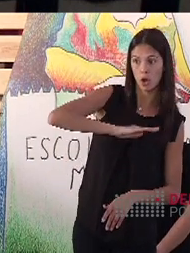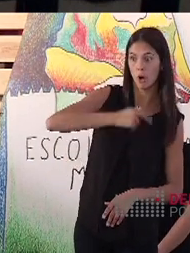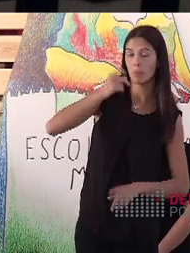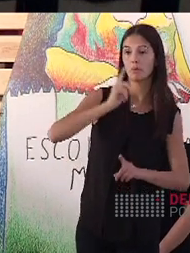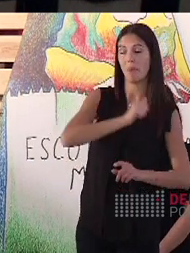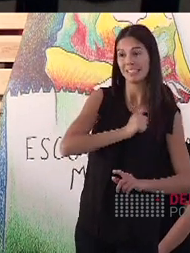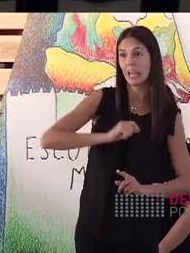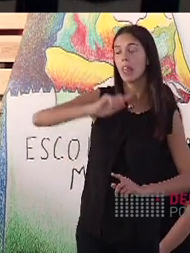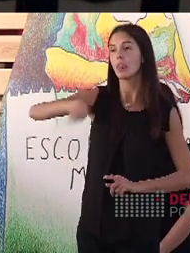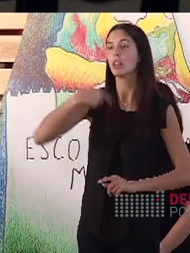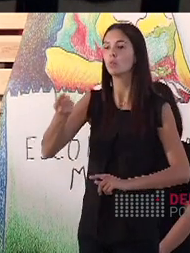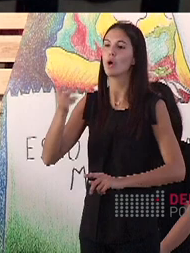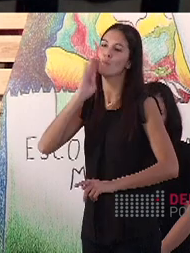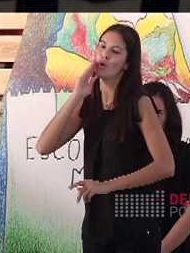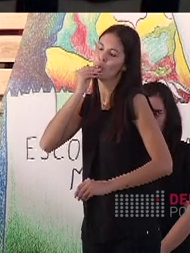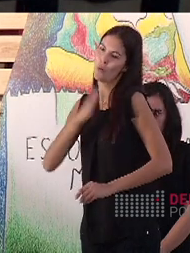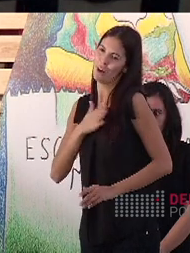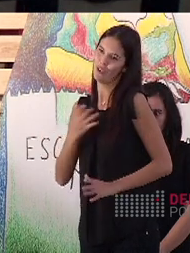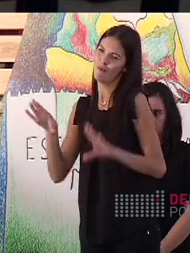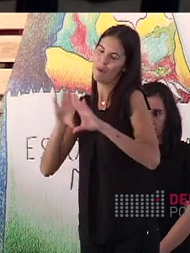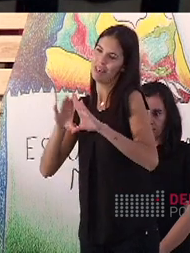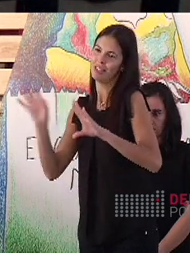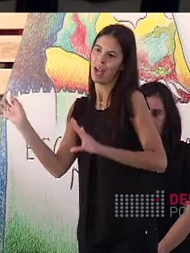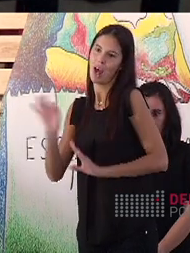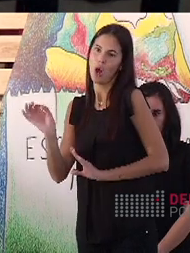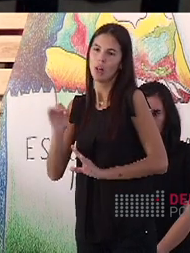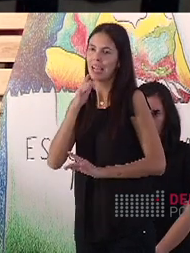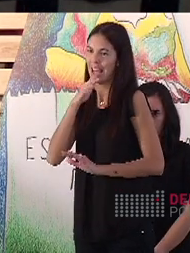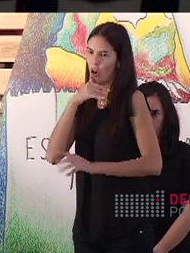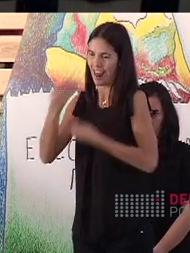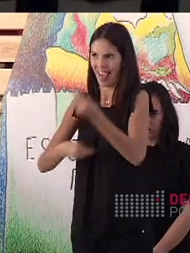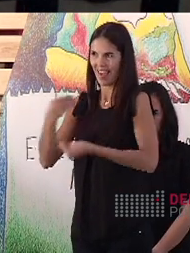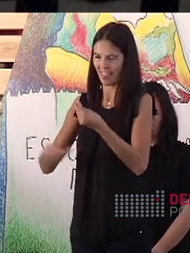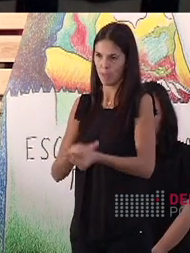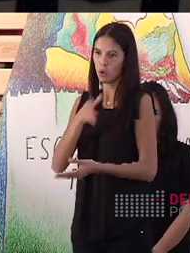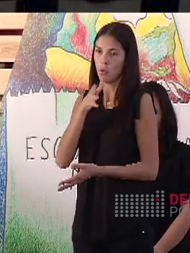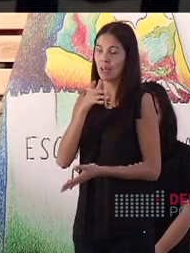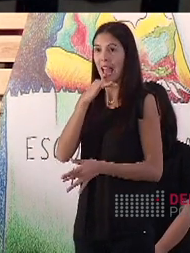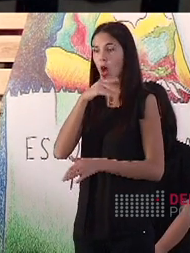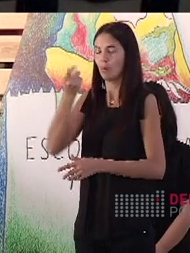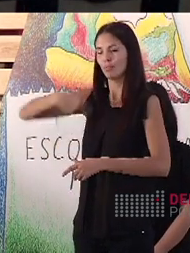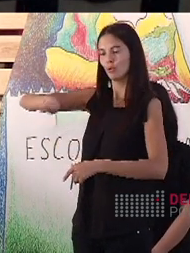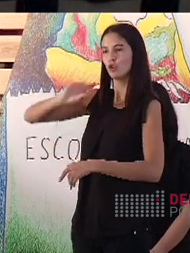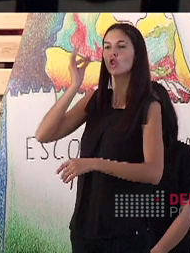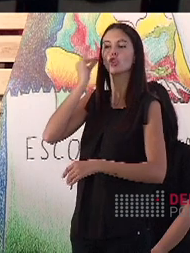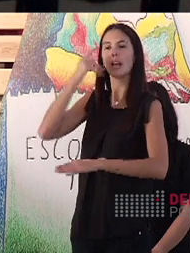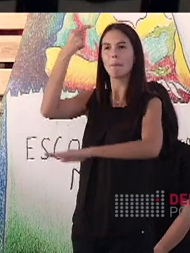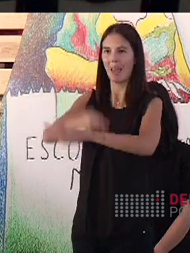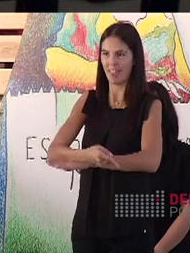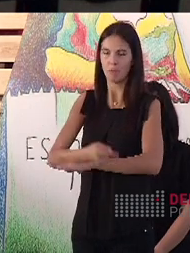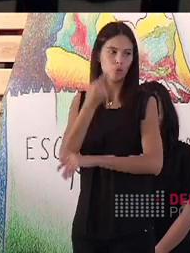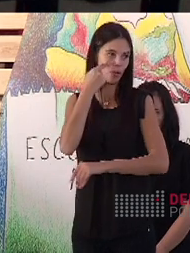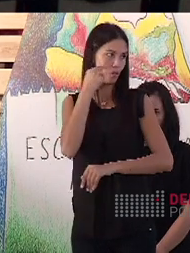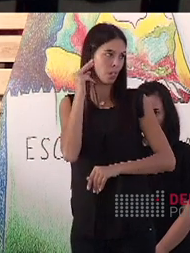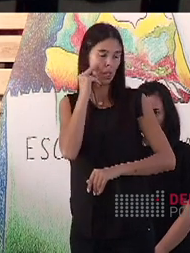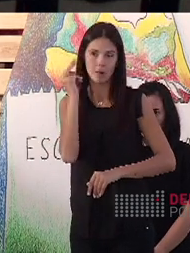el machista, y luego hay un porno bueno, que es el feminista o estelético, que es el que ahora vamos a hacer, porque ahora mandamos nosotras. Bueno, si os fijáis